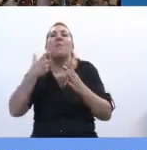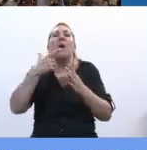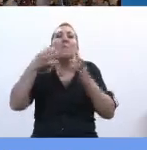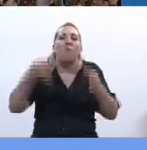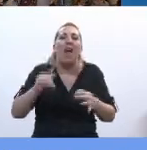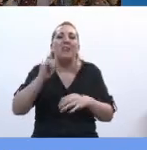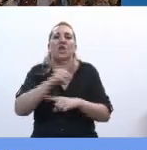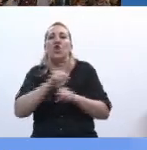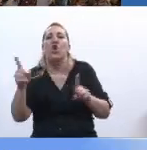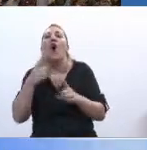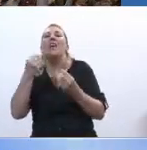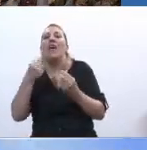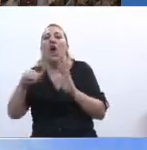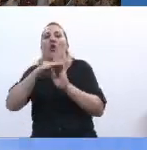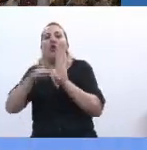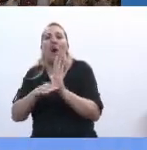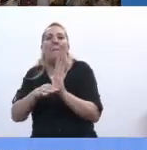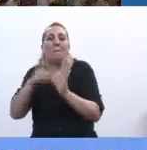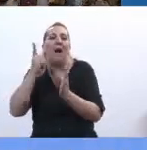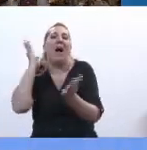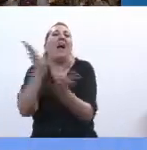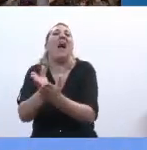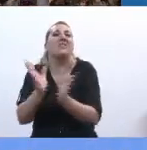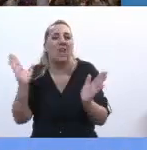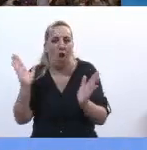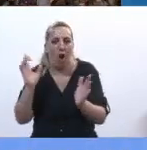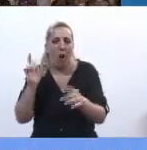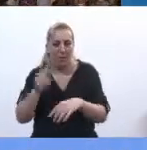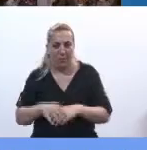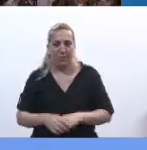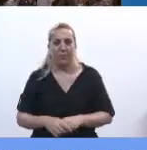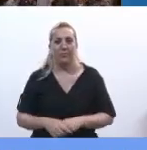de la norma penal que castiga al aborto